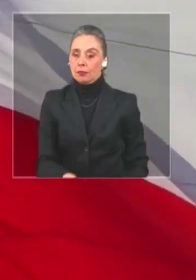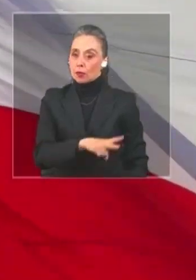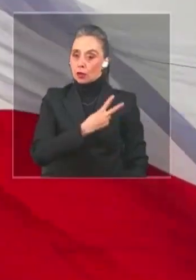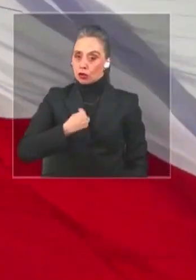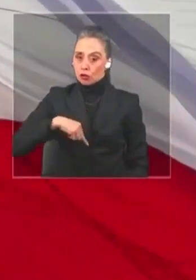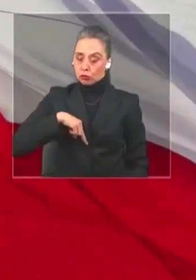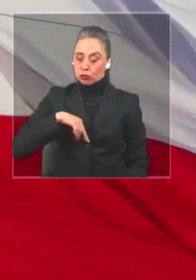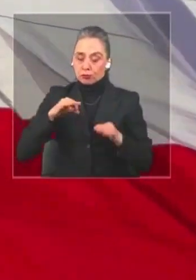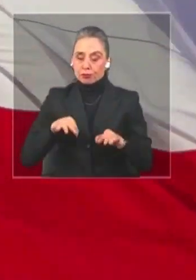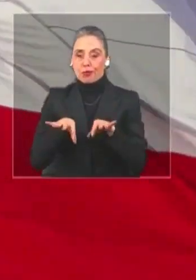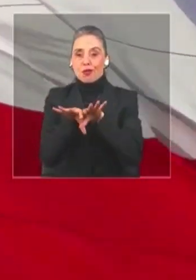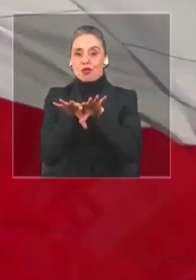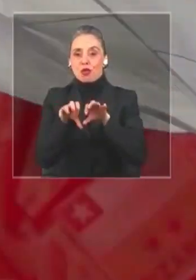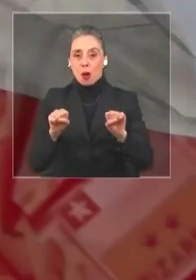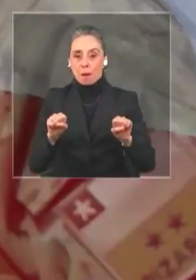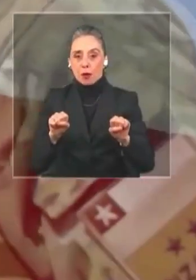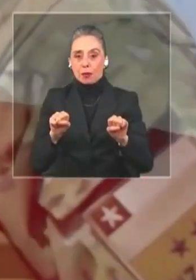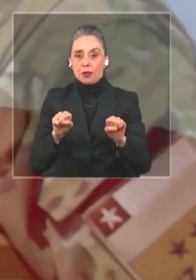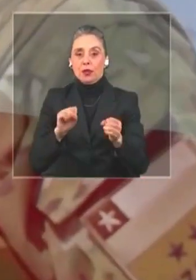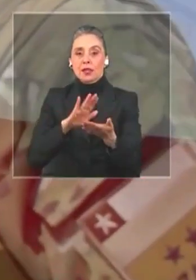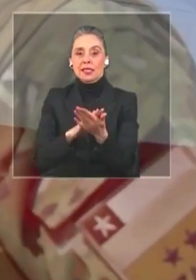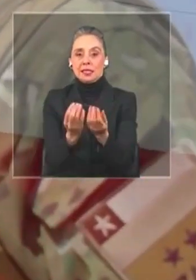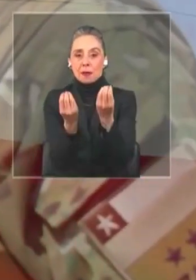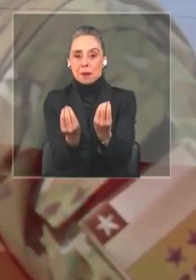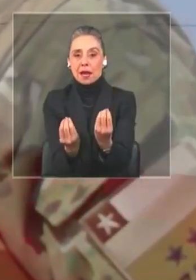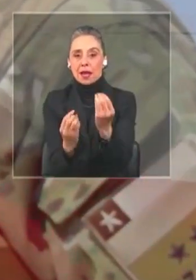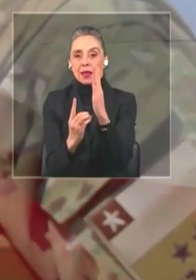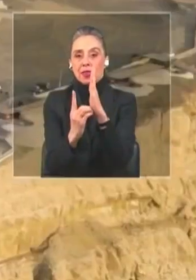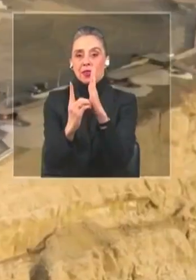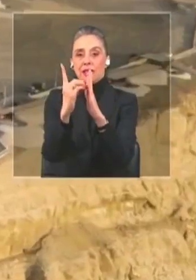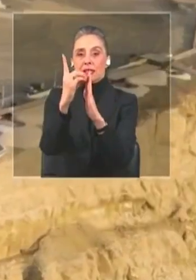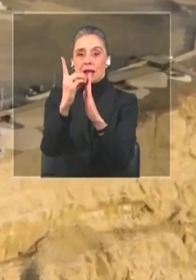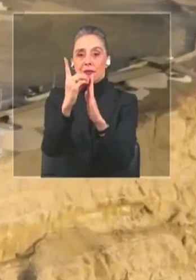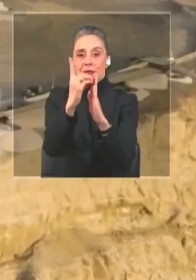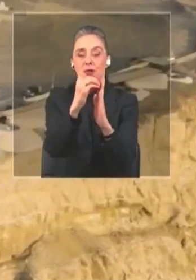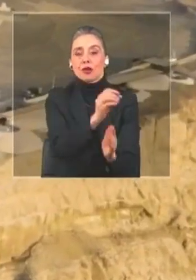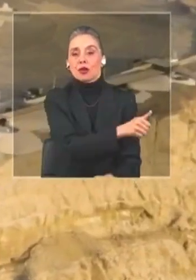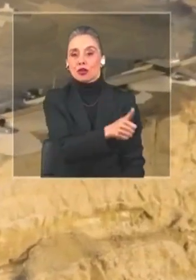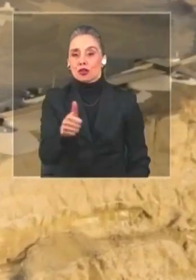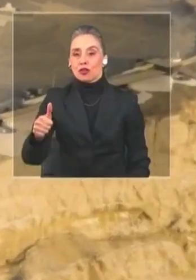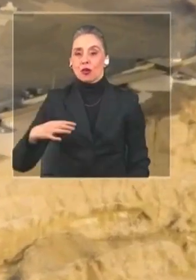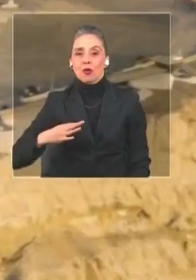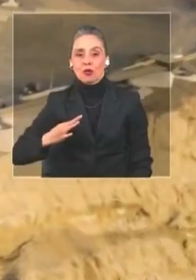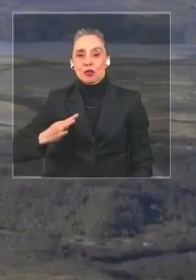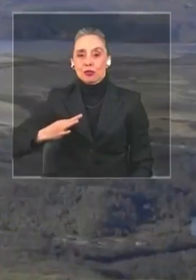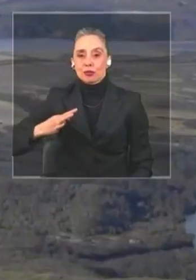Estamos comprometidos con el bienestar y desarrollo de todos los ciudadanos.